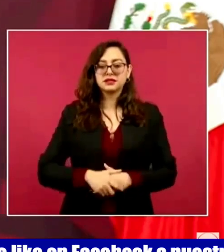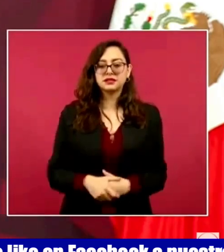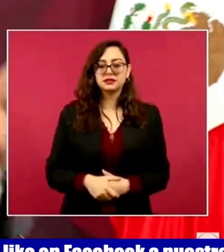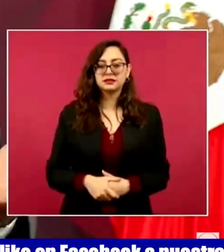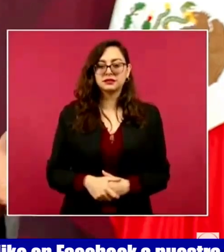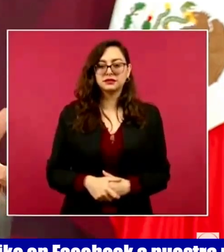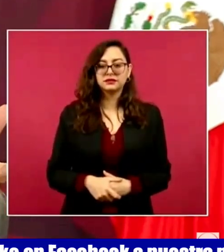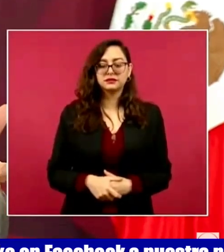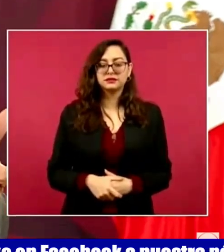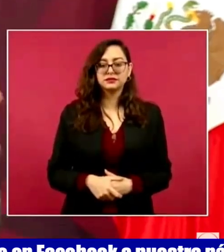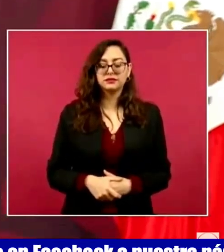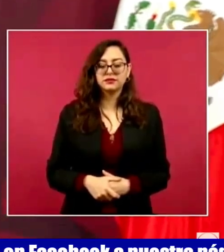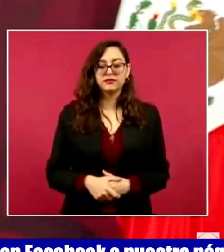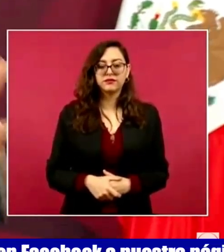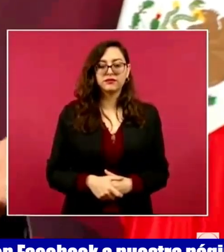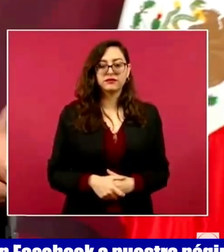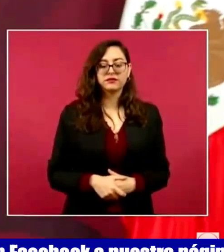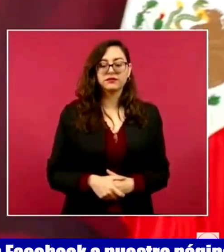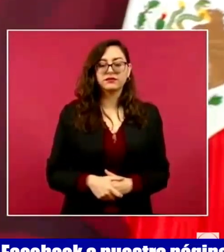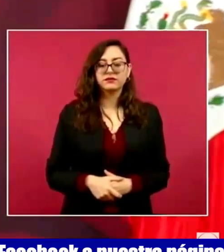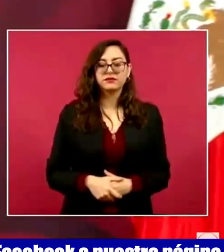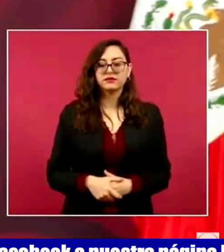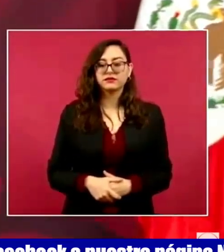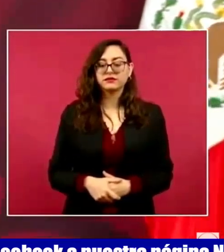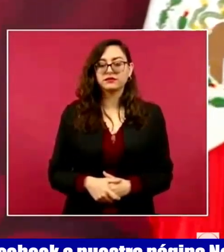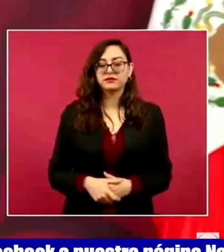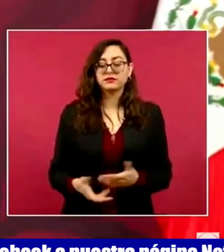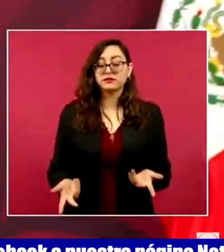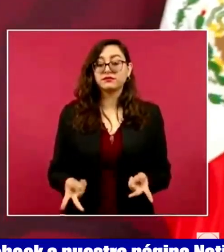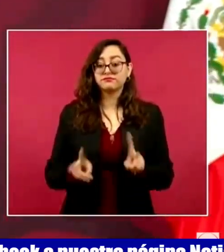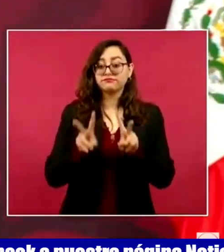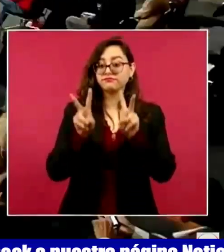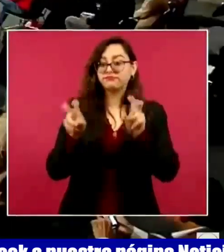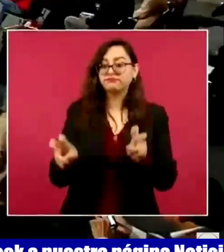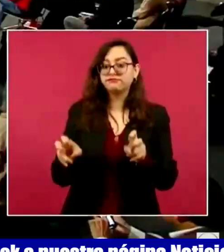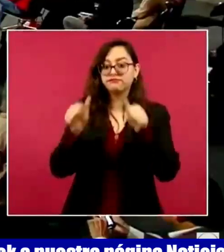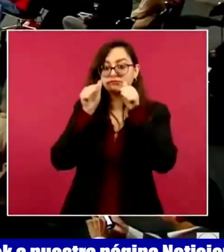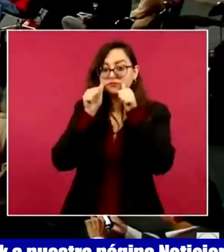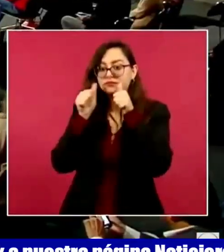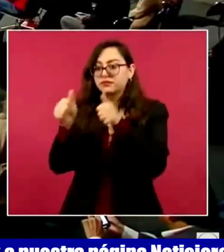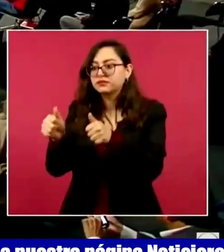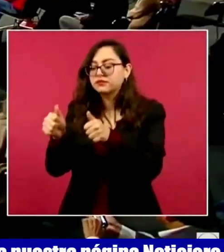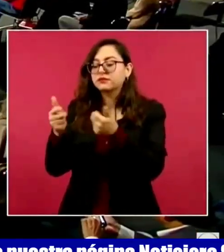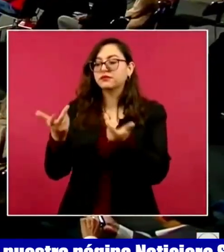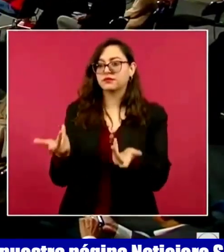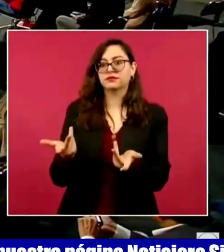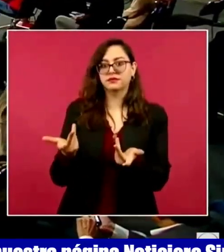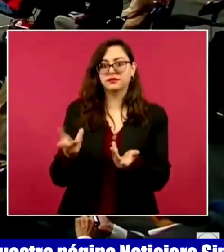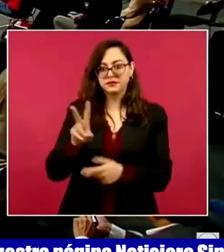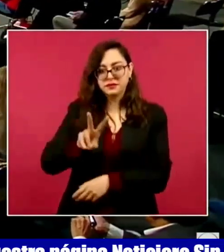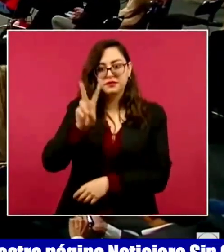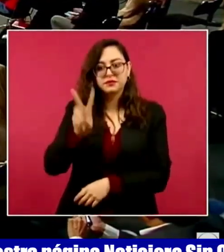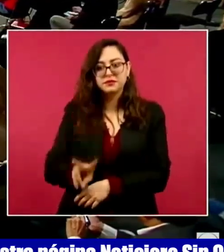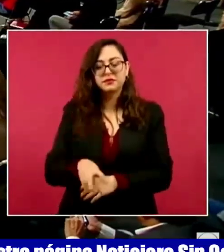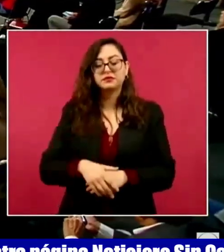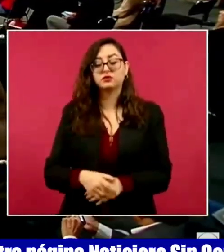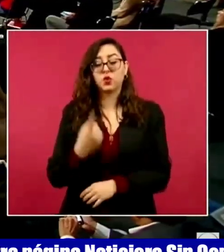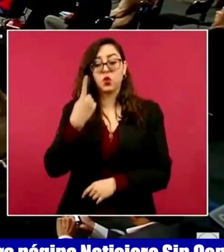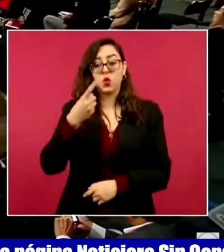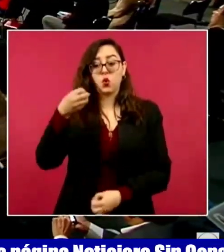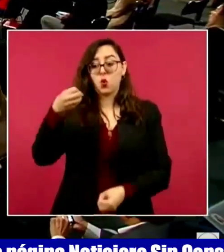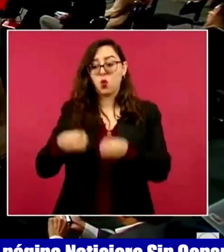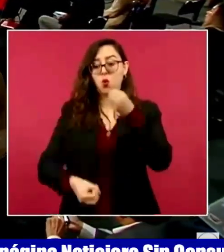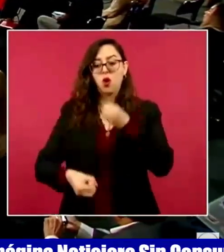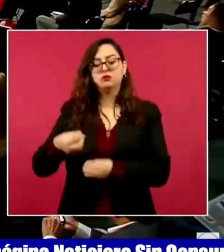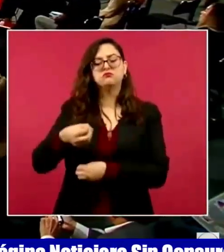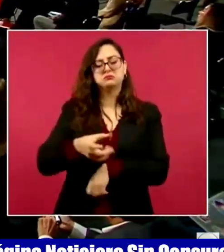Había voluntad de atender el asunto, sale un juez, dice, queda en libertad o se va a su